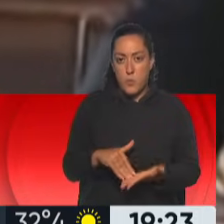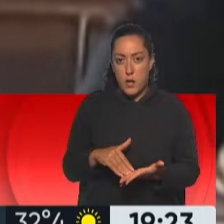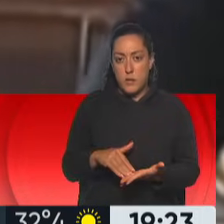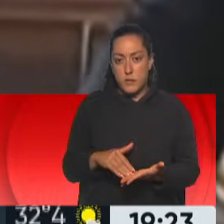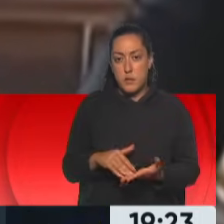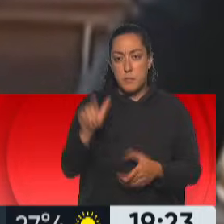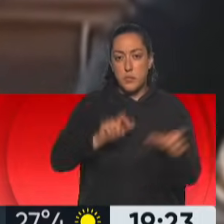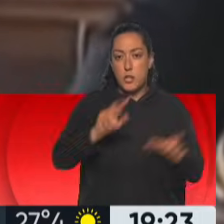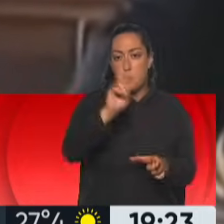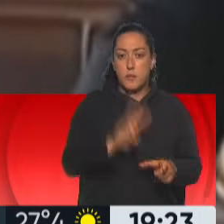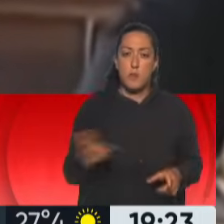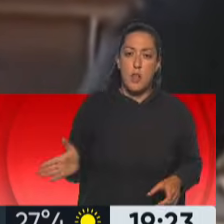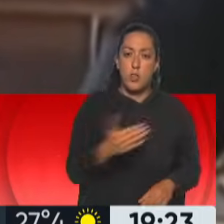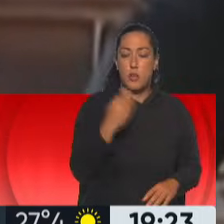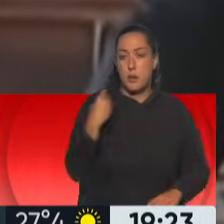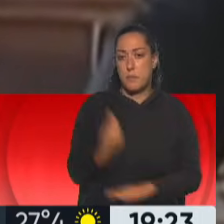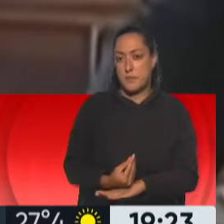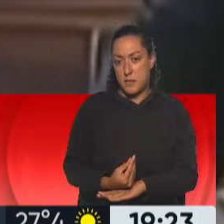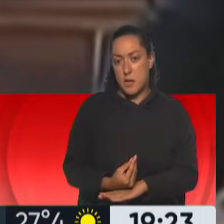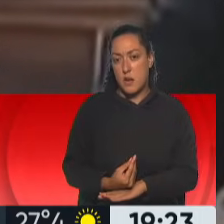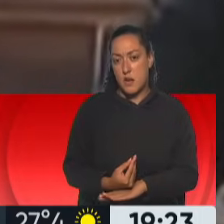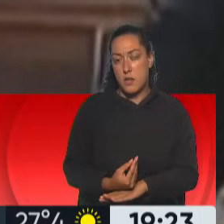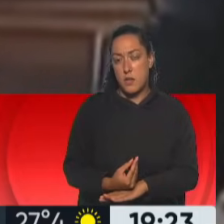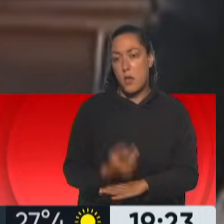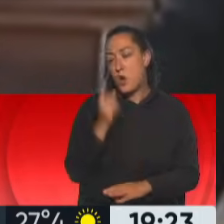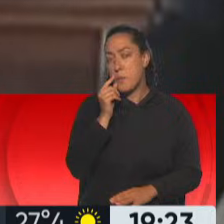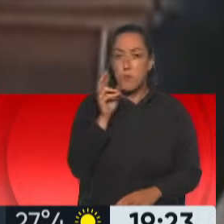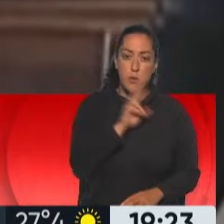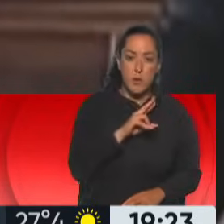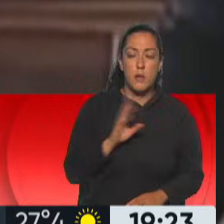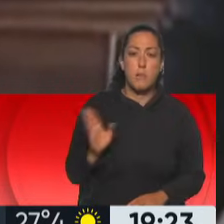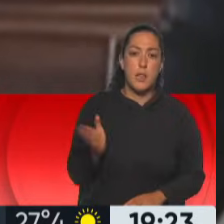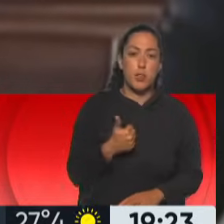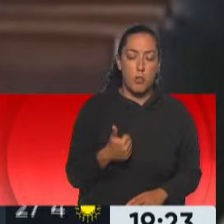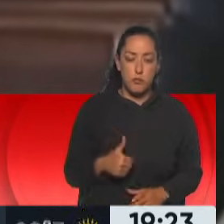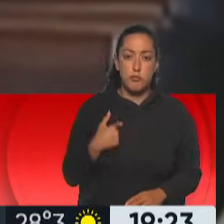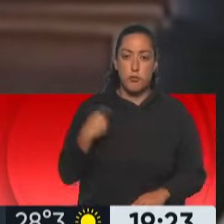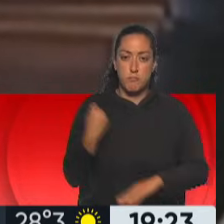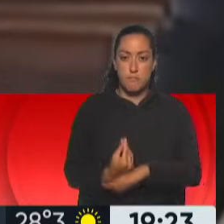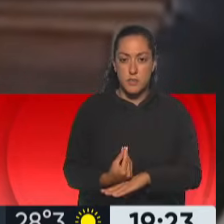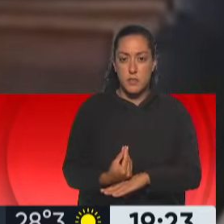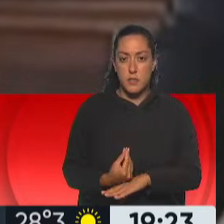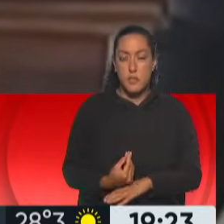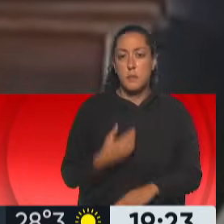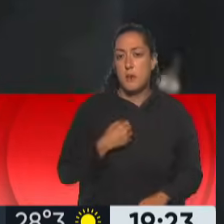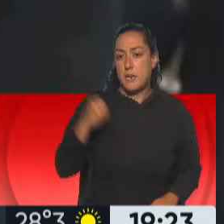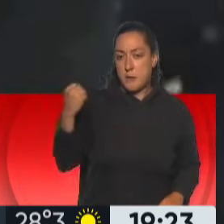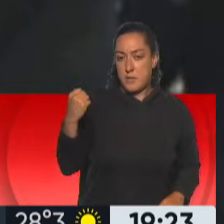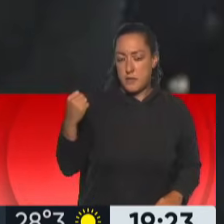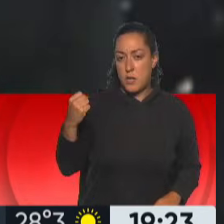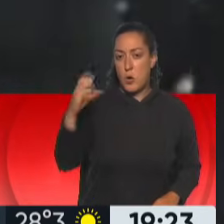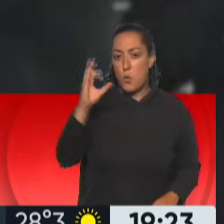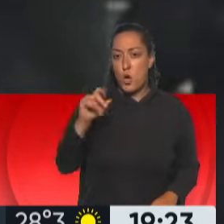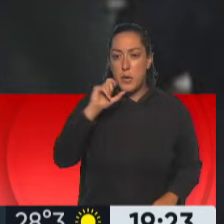todos los venezolanos y en nombre de todas las venezolanas, vengo a jurar por nuestro padre libertador Simón